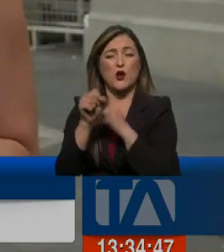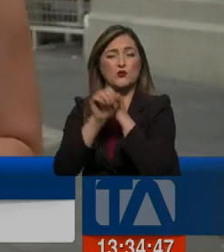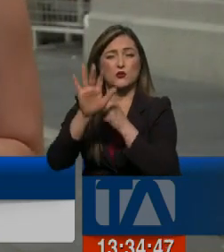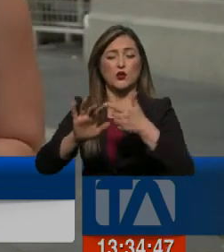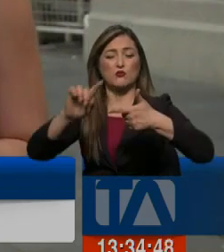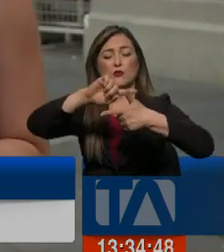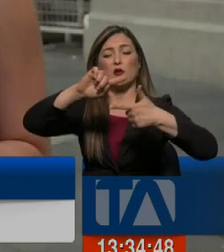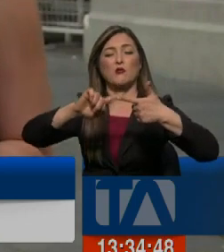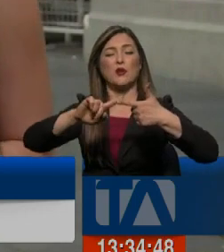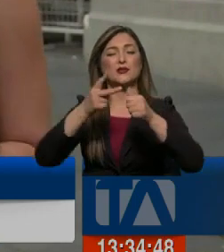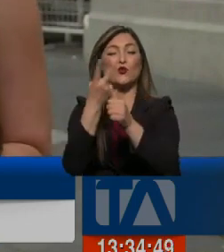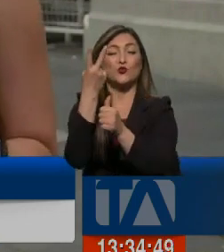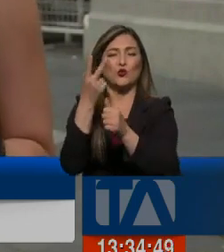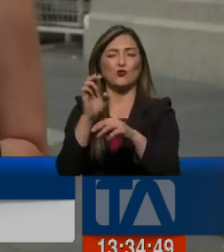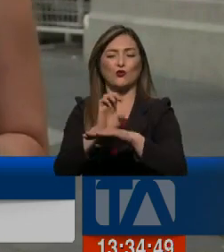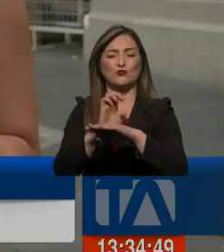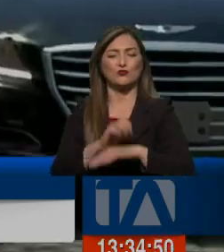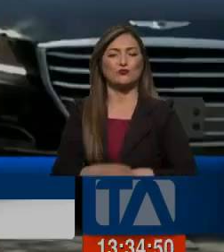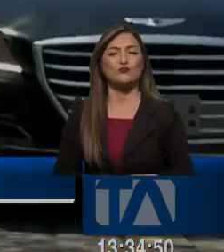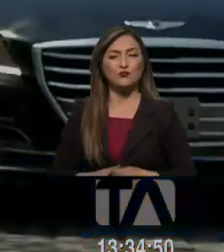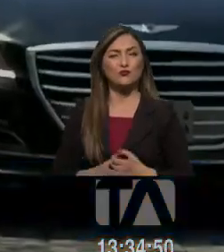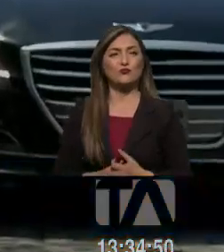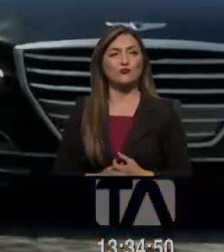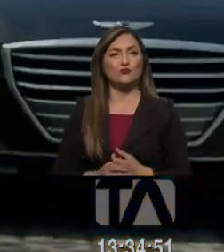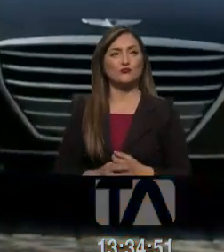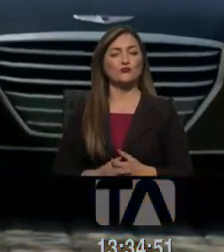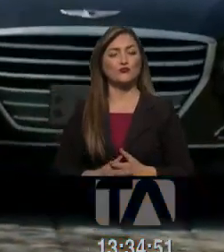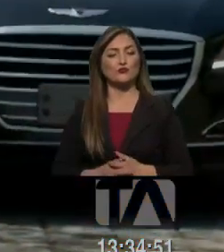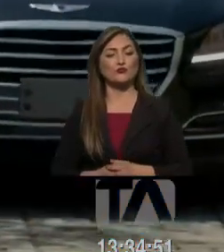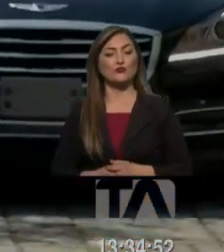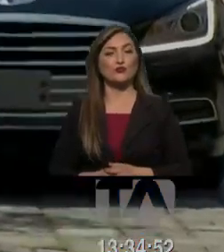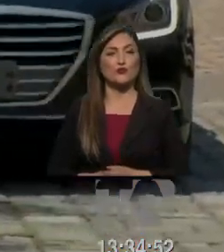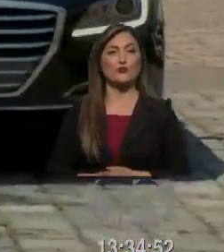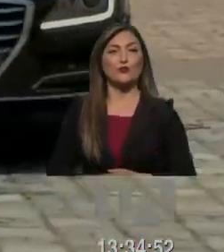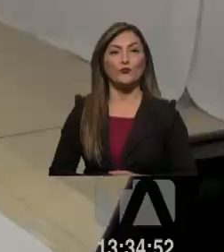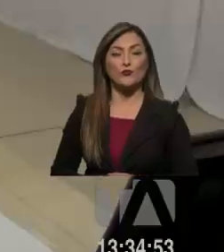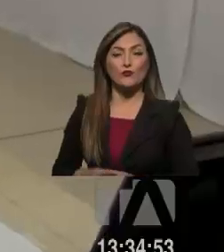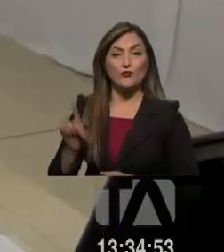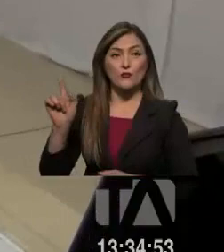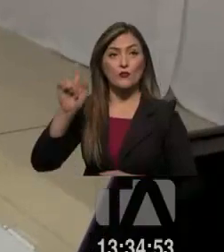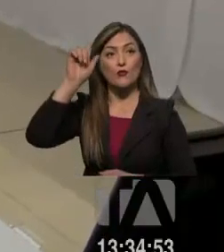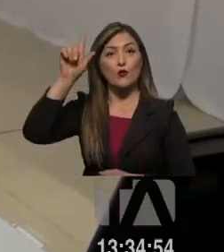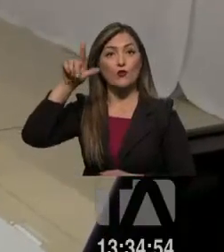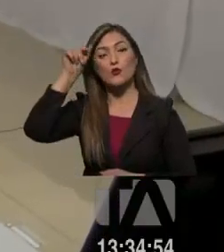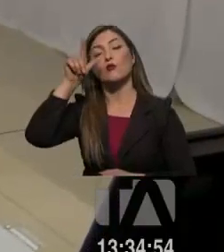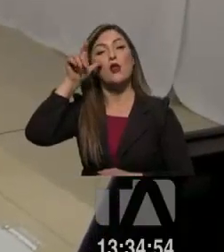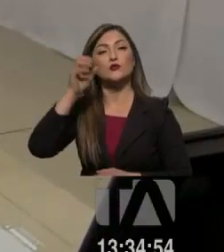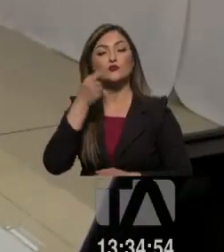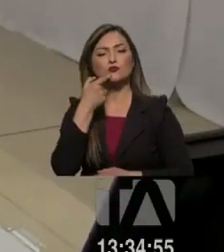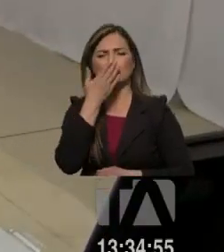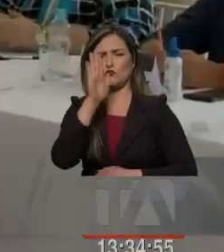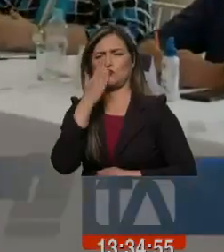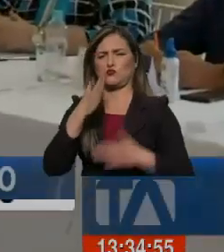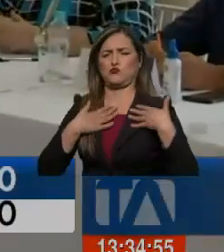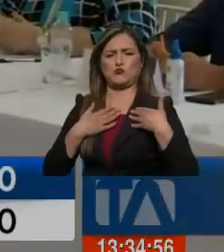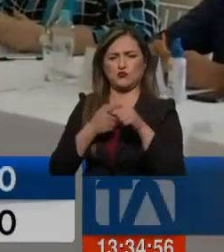5 años. A continuación les tenemos el siguiente reportaje. Prometió ser uno de los frentes a abordar en este gobierno del encuentro y cuya primera